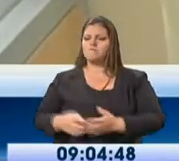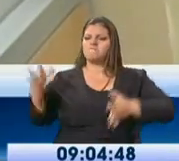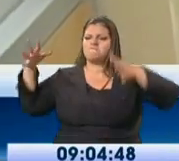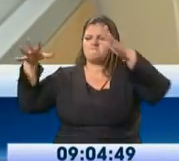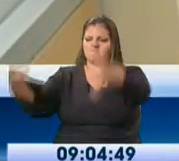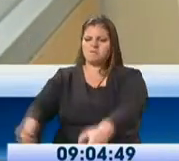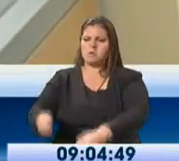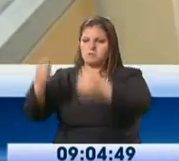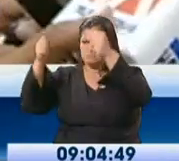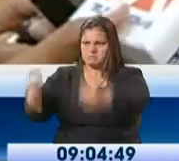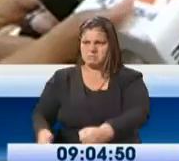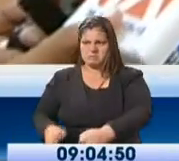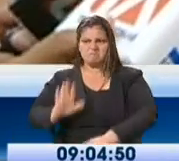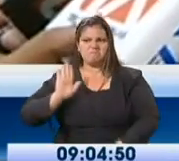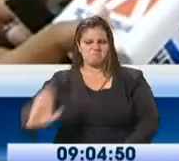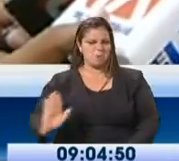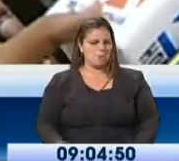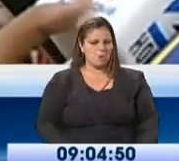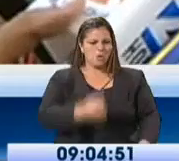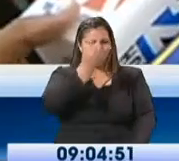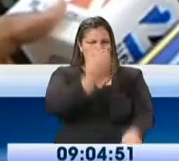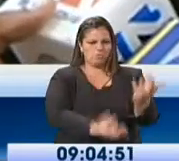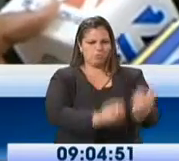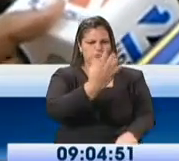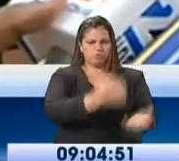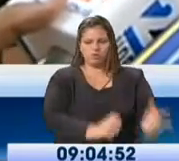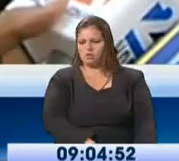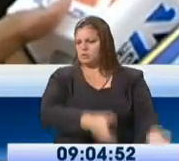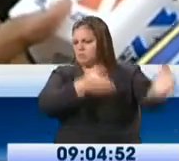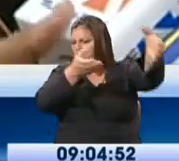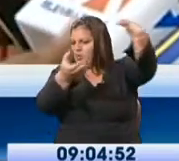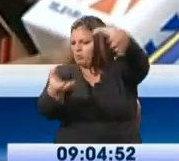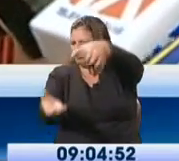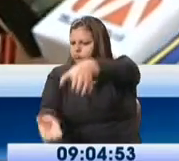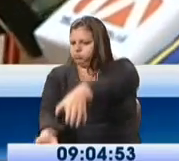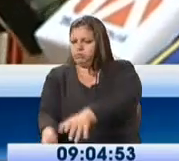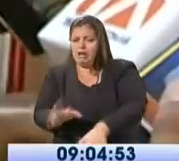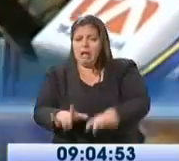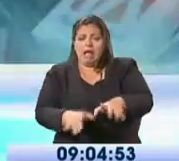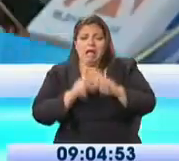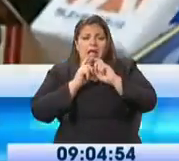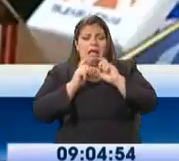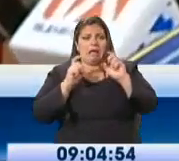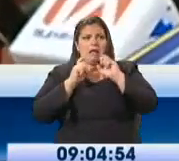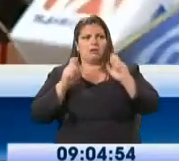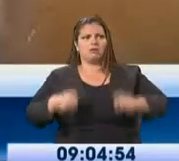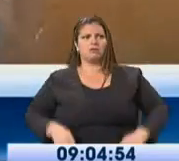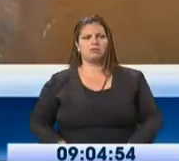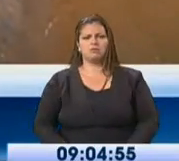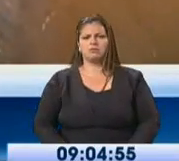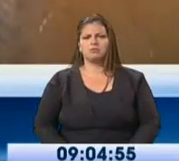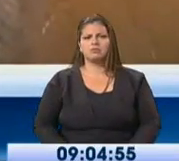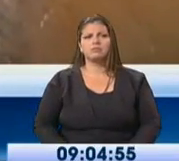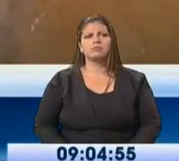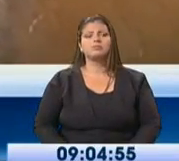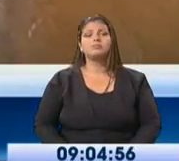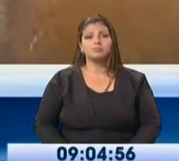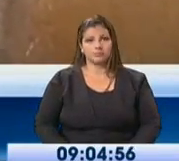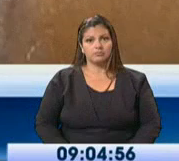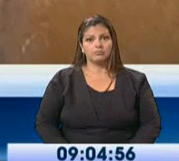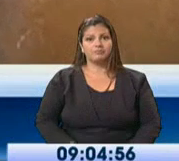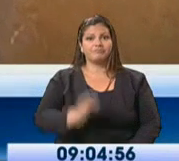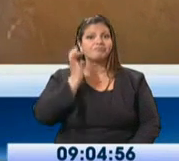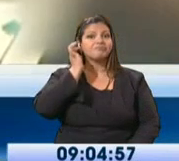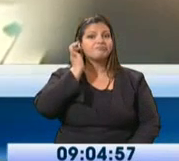no de lo que se ha especulado. Las cadenas, los postes, el maltrato al menor no ha existido de ninguna manera. El representante legal de la